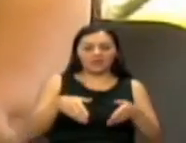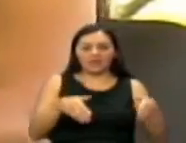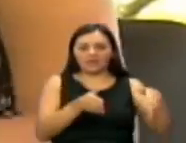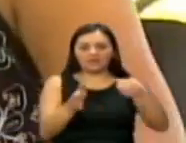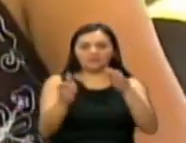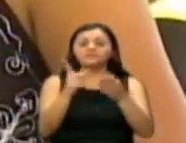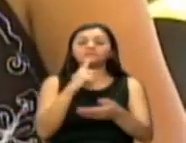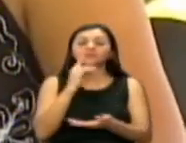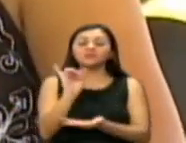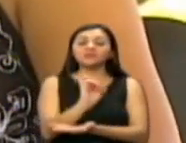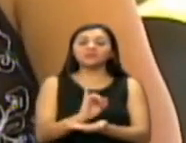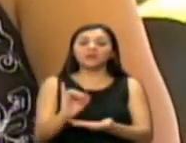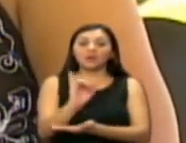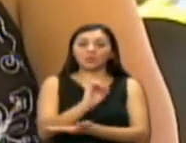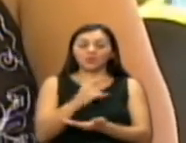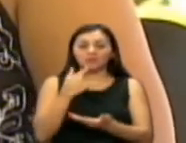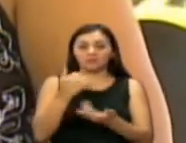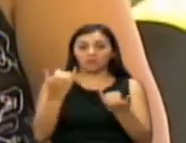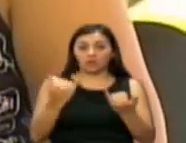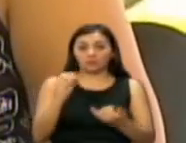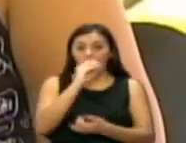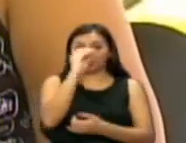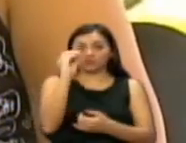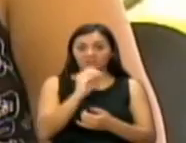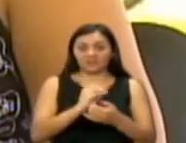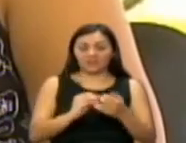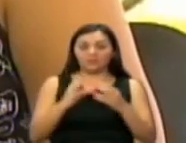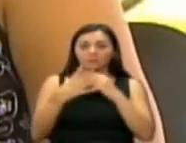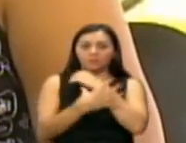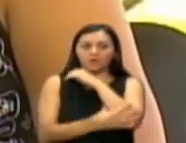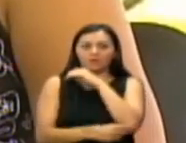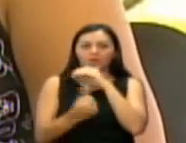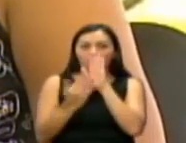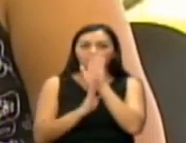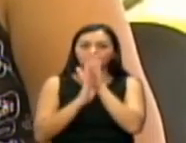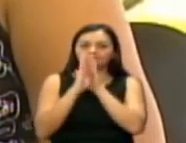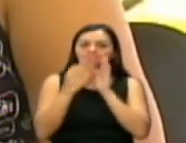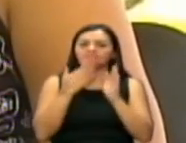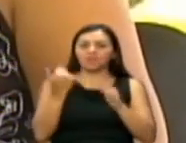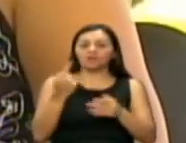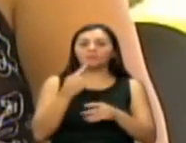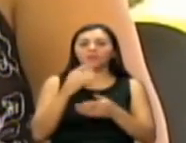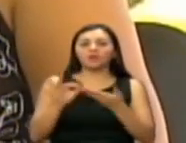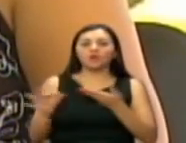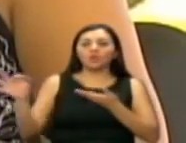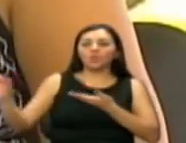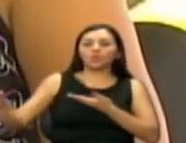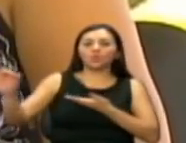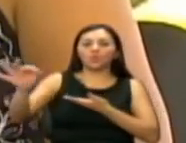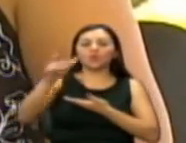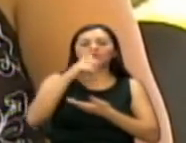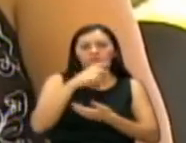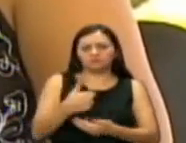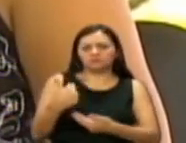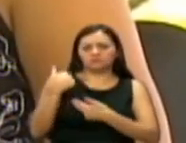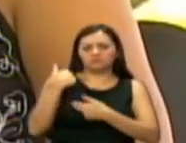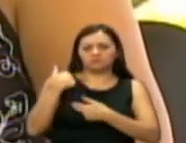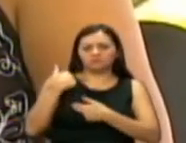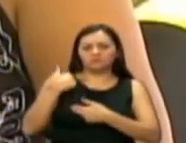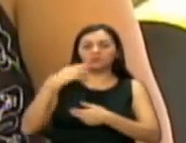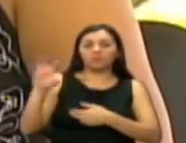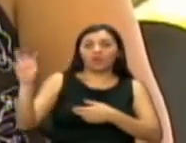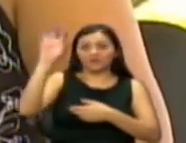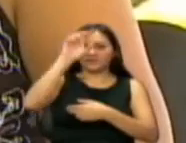existen cifras alentadoras de la reducción de pobreza. Sin embargo, aún quedan deudas pendientes, especialmente en el sector rural, aunque son competencias de los gobiernos